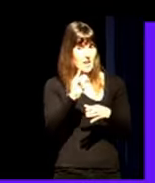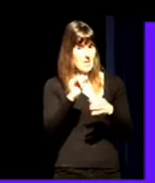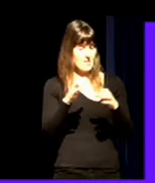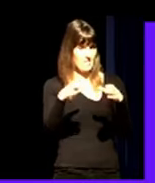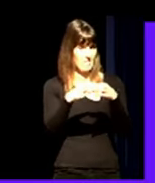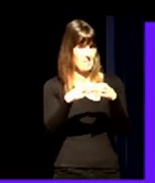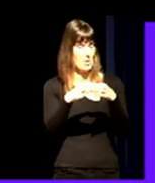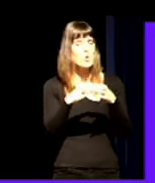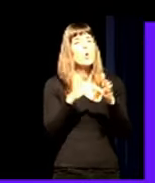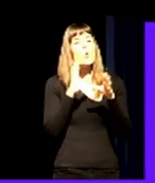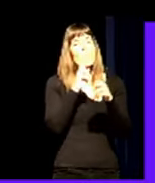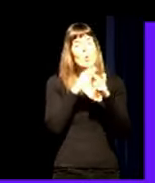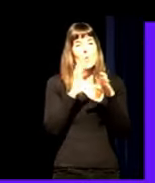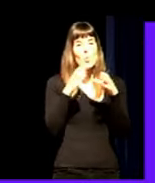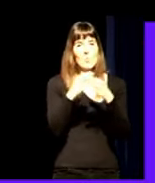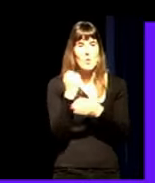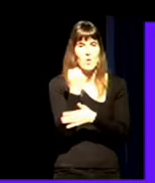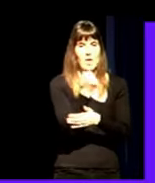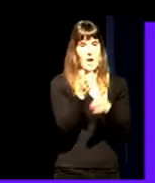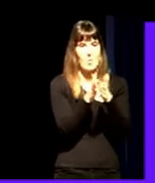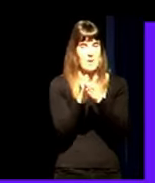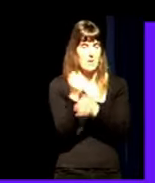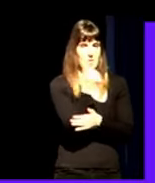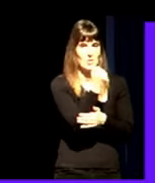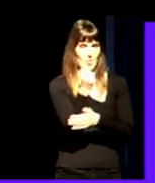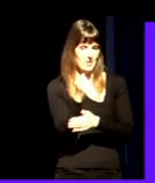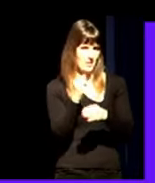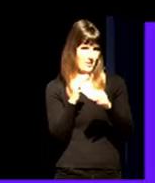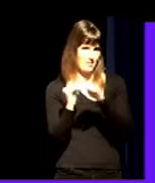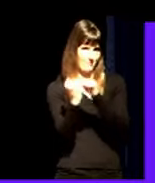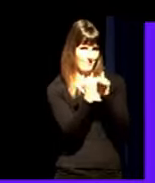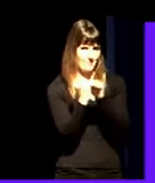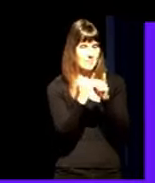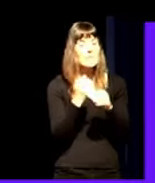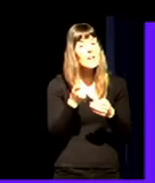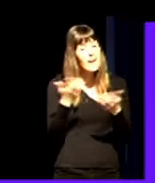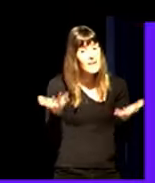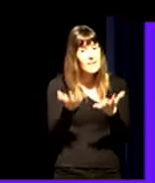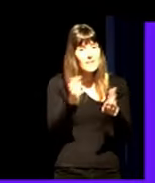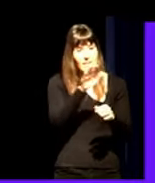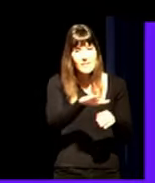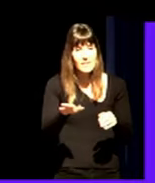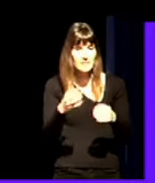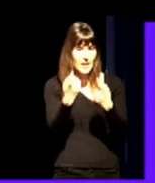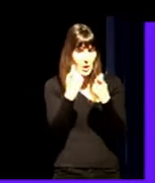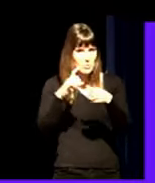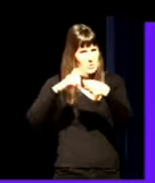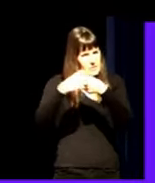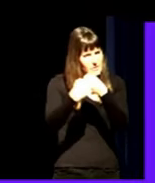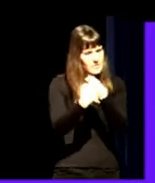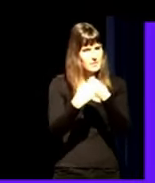donde se va precisamente a provocar esa participación del alumnado